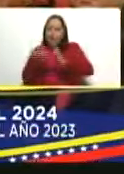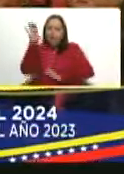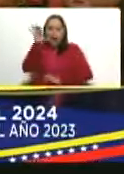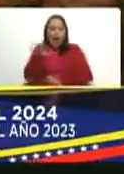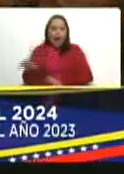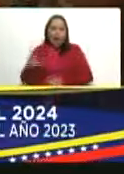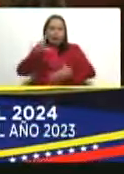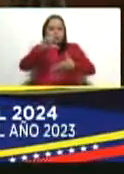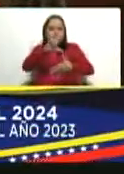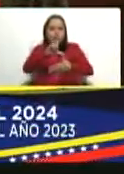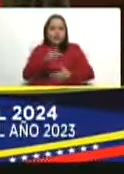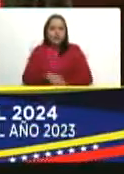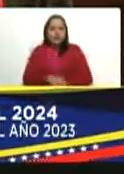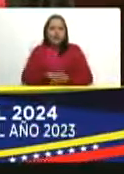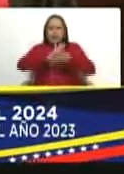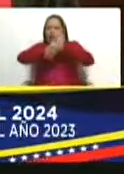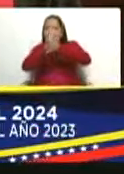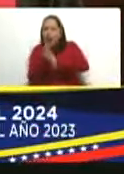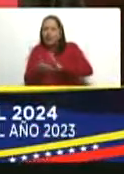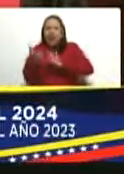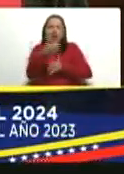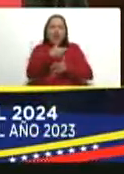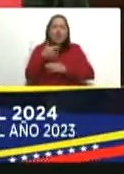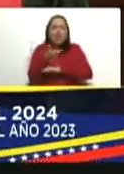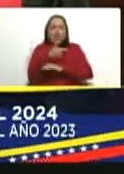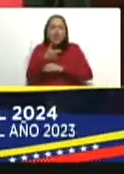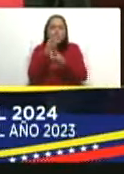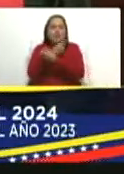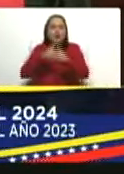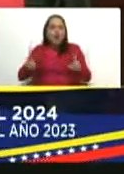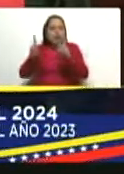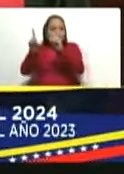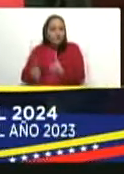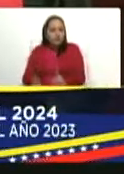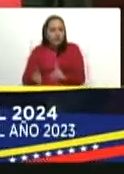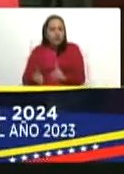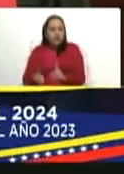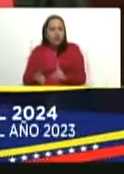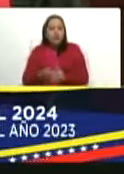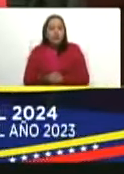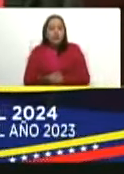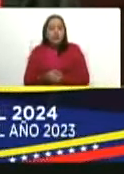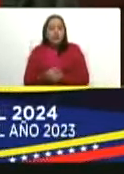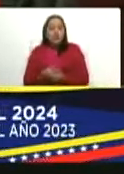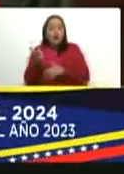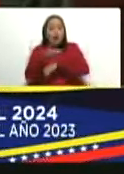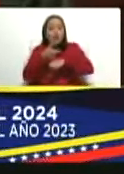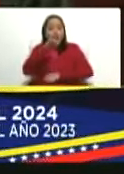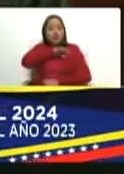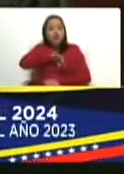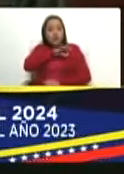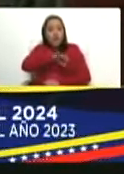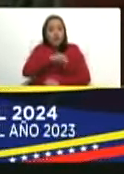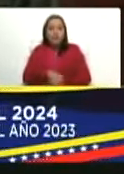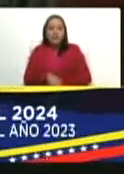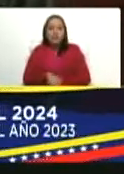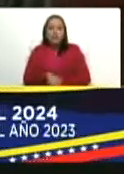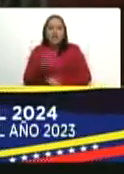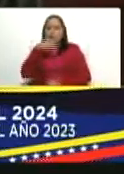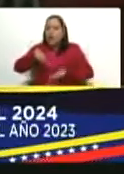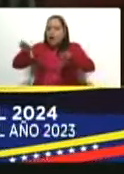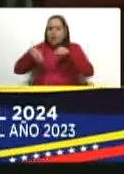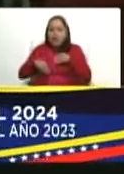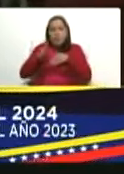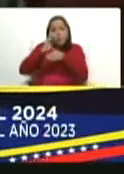latinoamericanos para aniquilar los gobiernos democráticos de los estados sociales, que no actúan al dictado